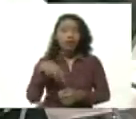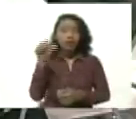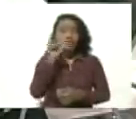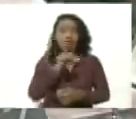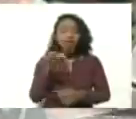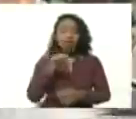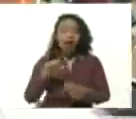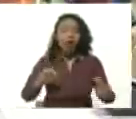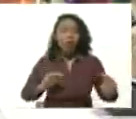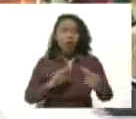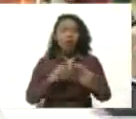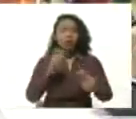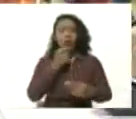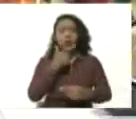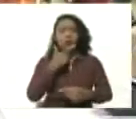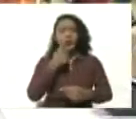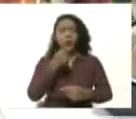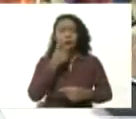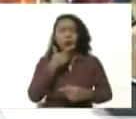encuentros bonitos.